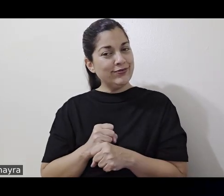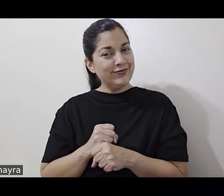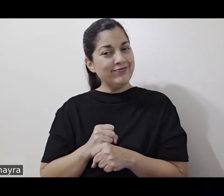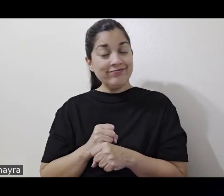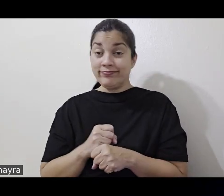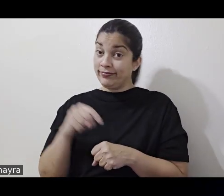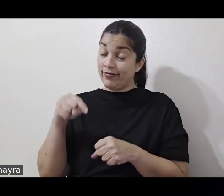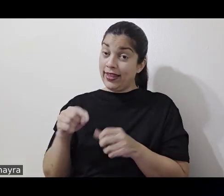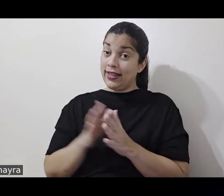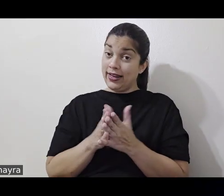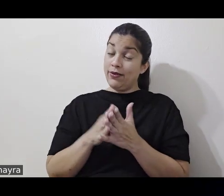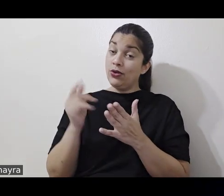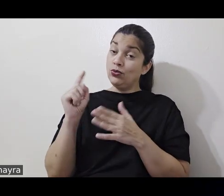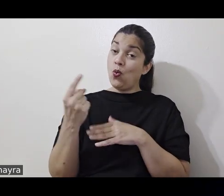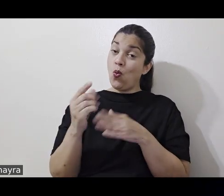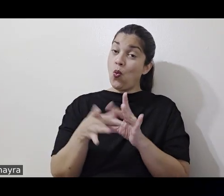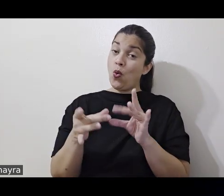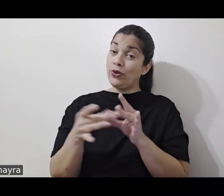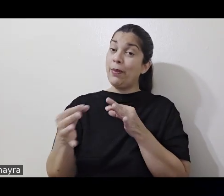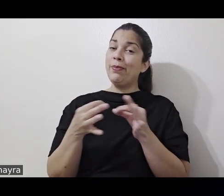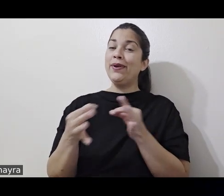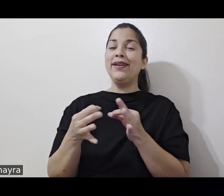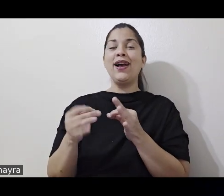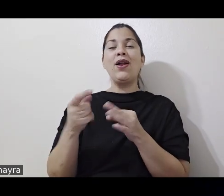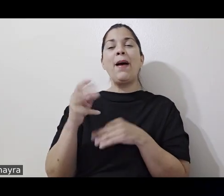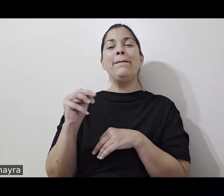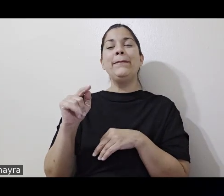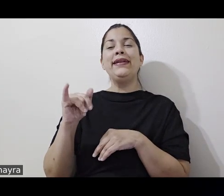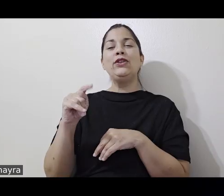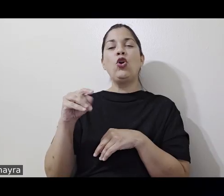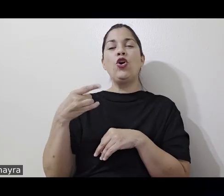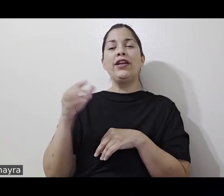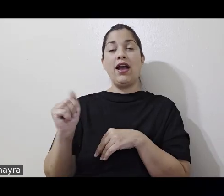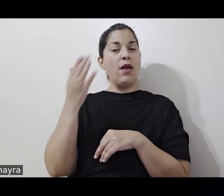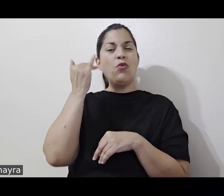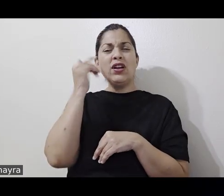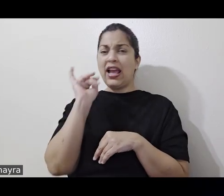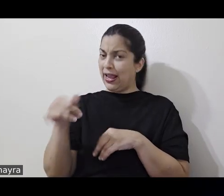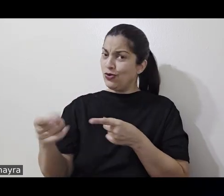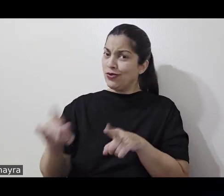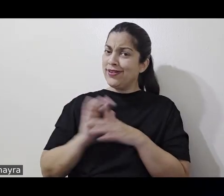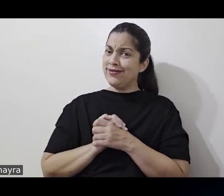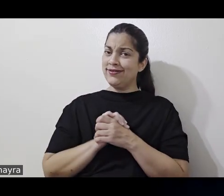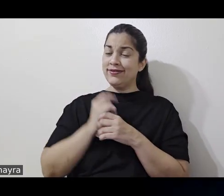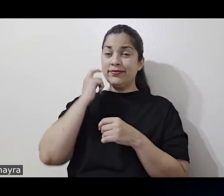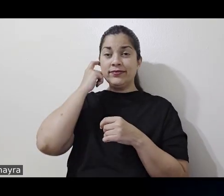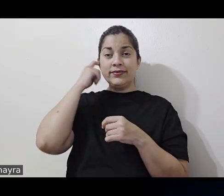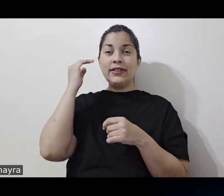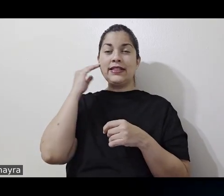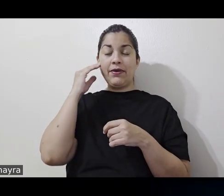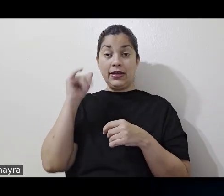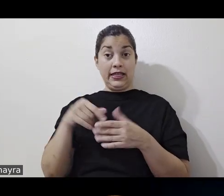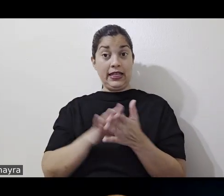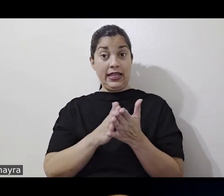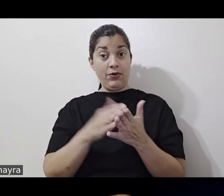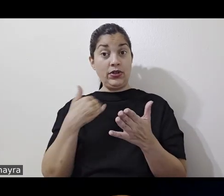pues en este libro hay un cuento que explica una mitología de por qué eso puede pasar. Este libro, como ven, tiene también